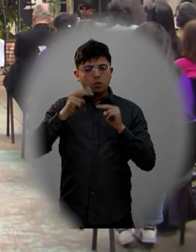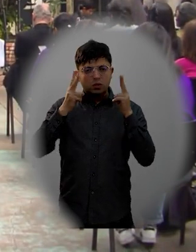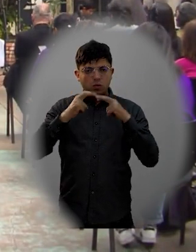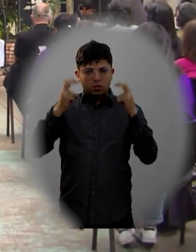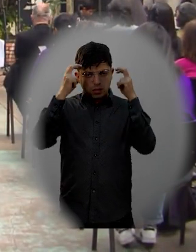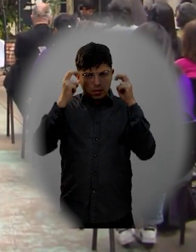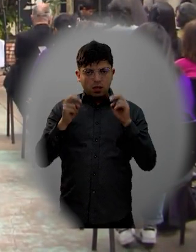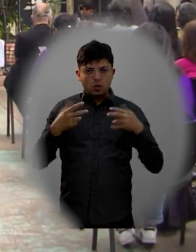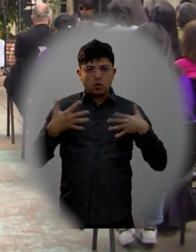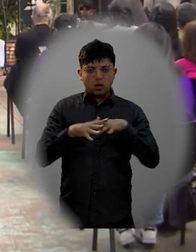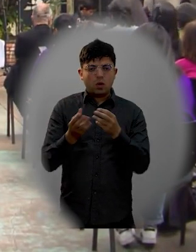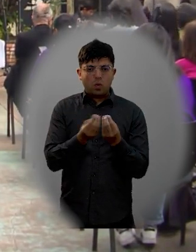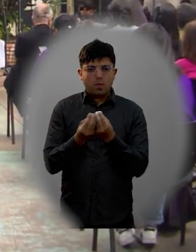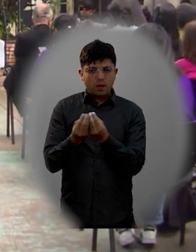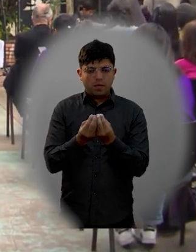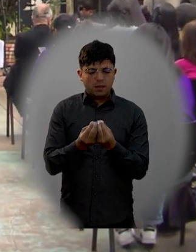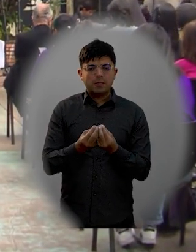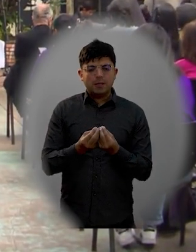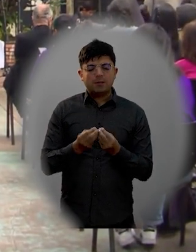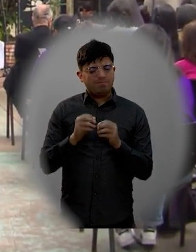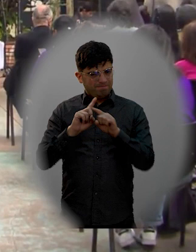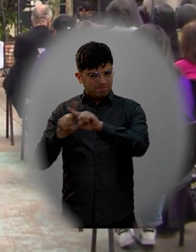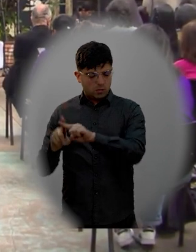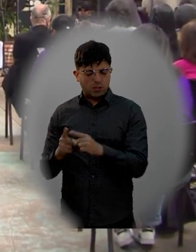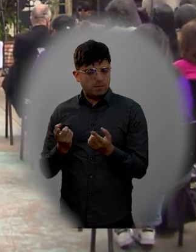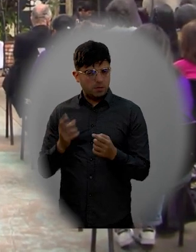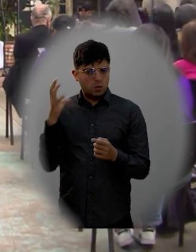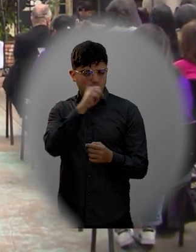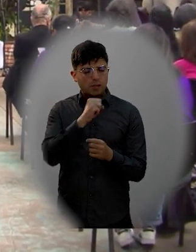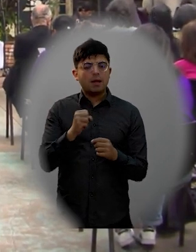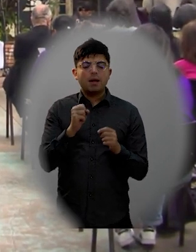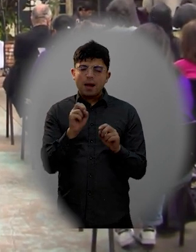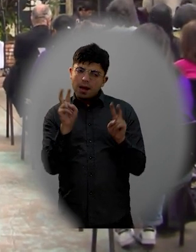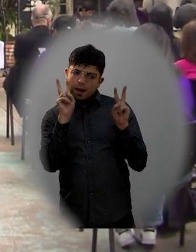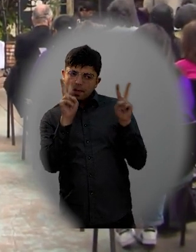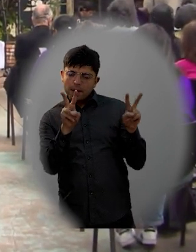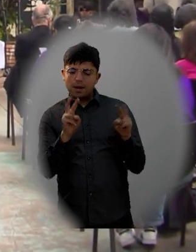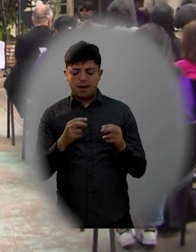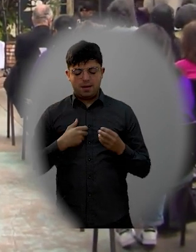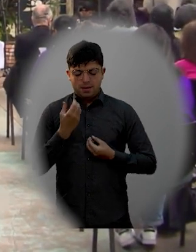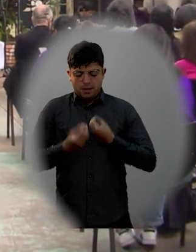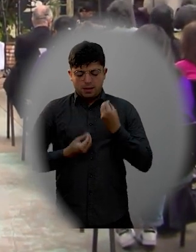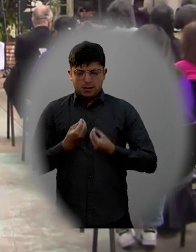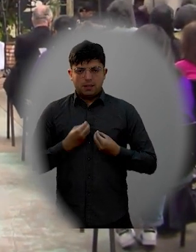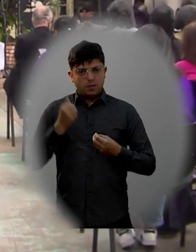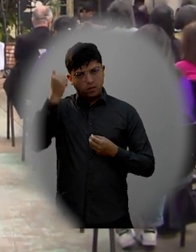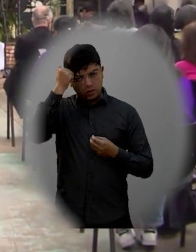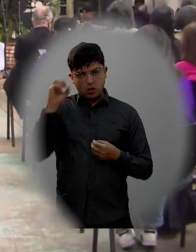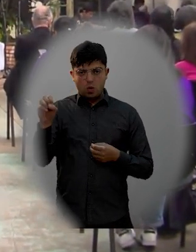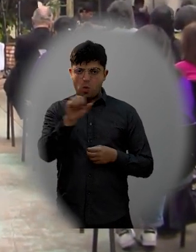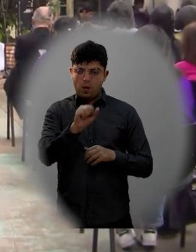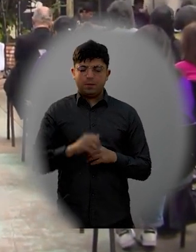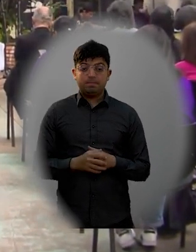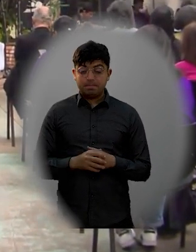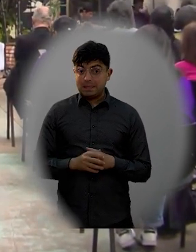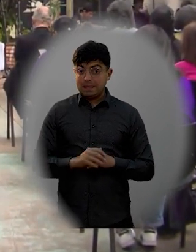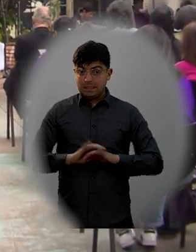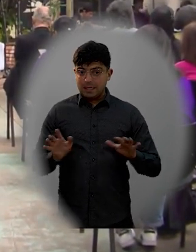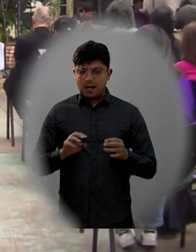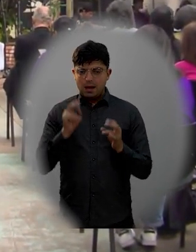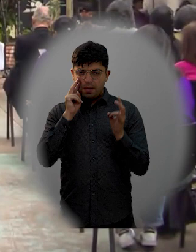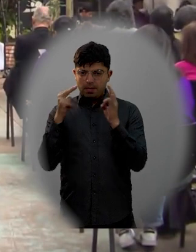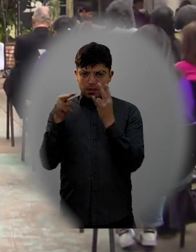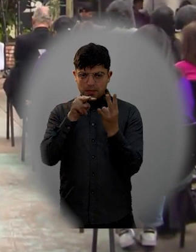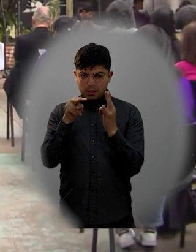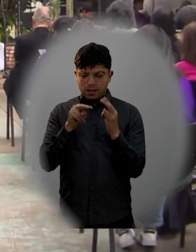convivencia y demás? Eso nos implica también una mirada sobre nuestro quehacer como maestros y maestras. En esa